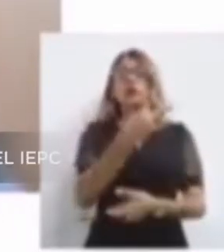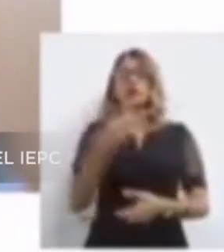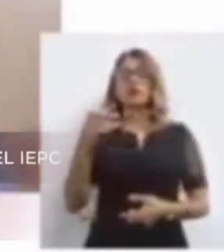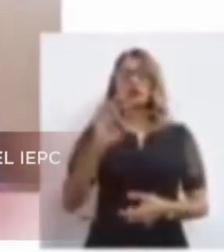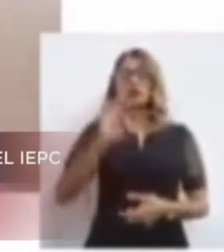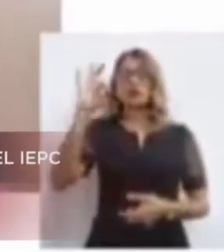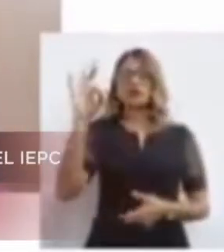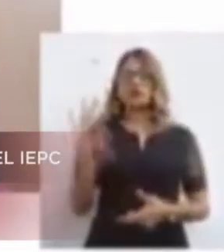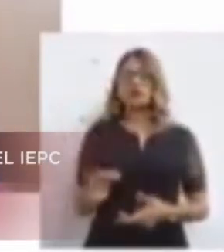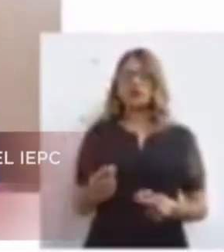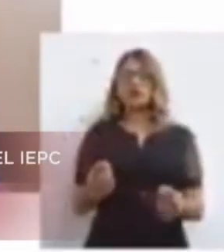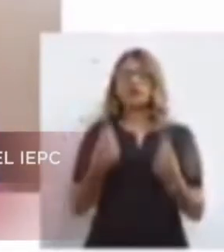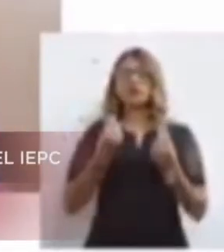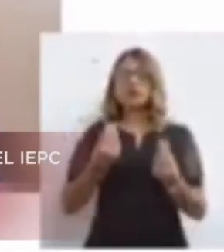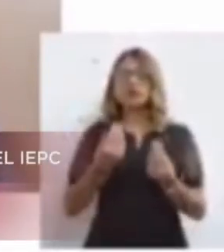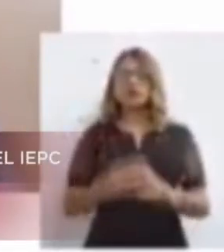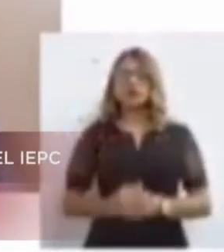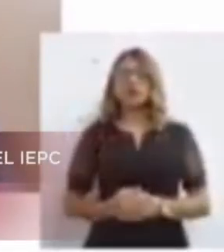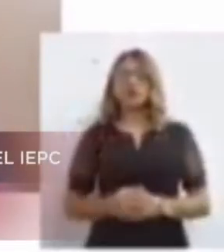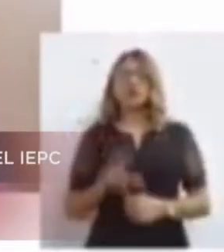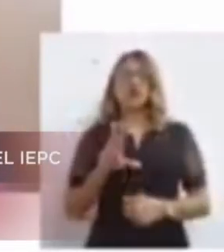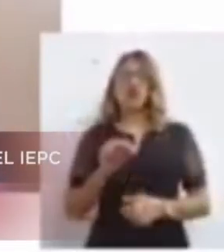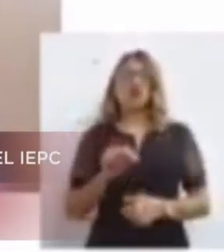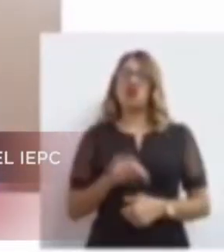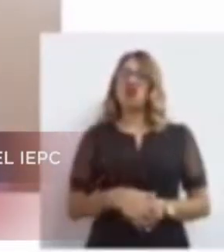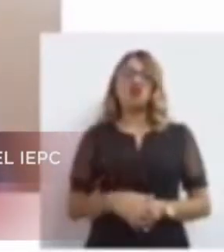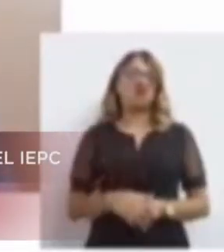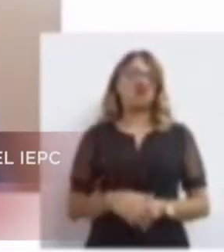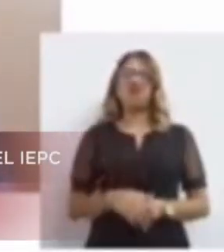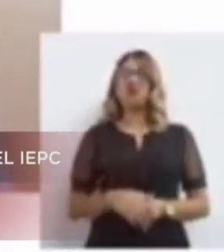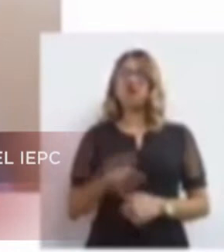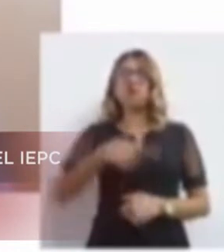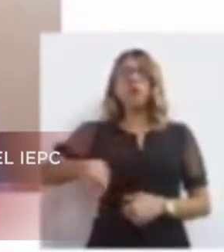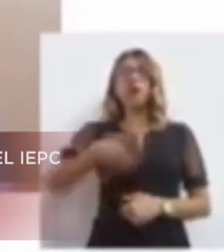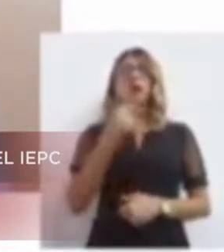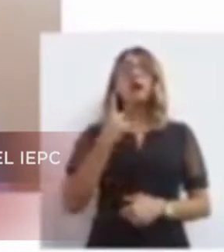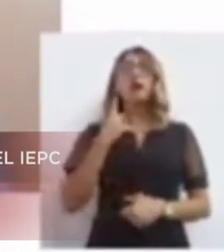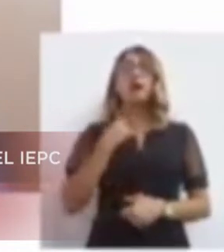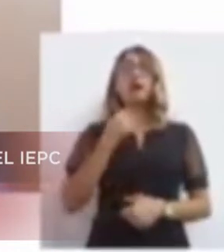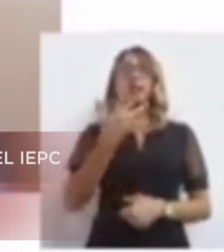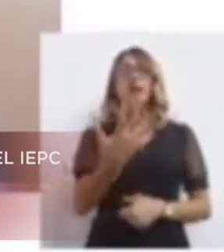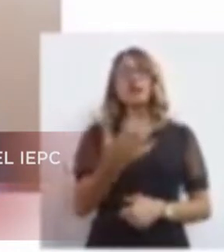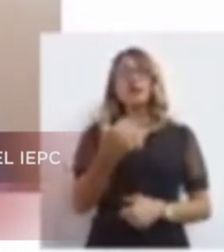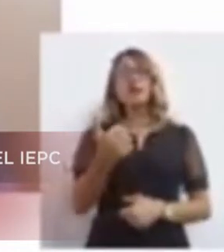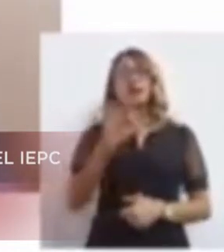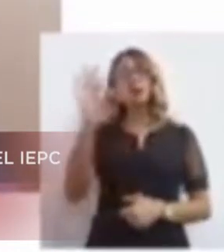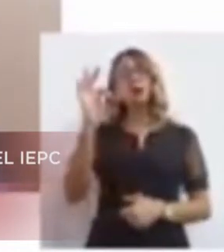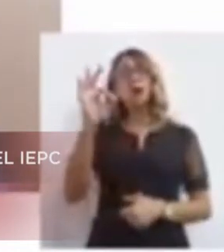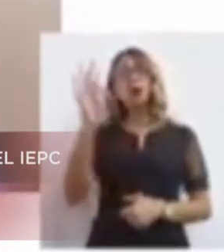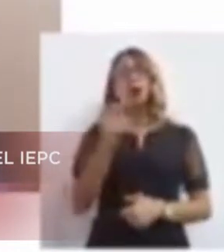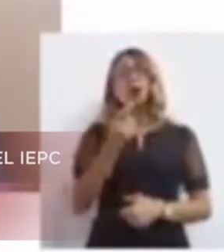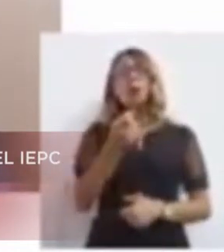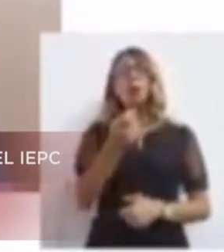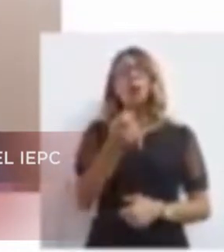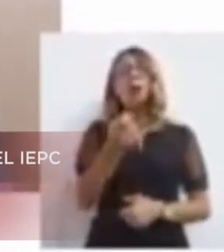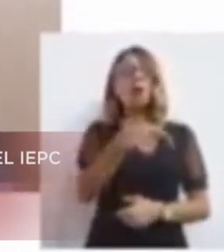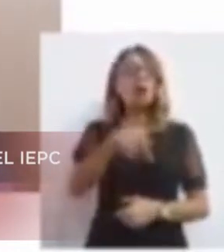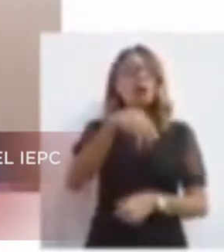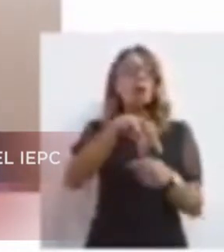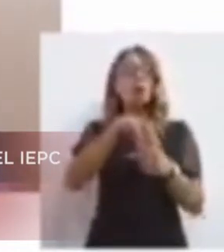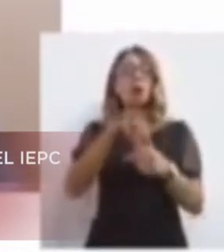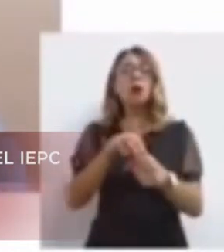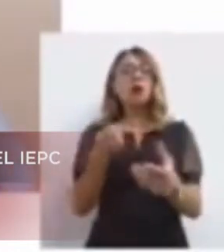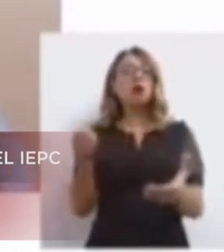con un 5 o 6% de votación tenga 200% más de presupuesto de financiamiento que un partido que tiene